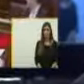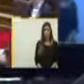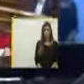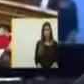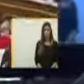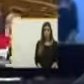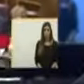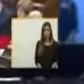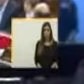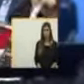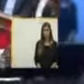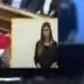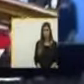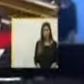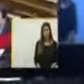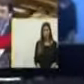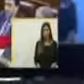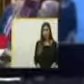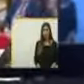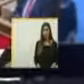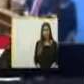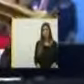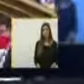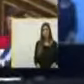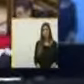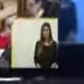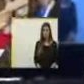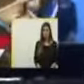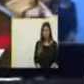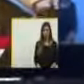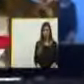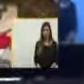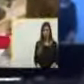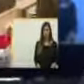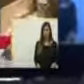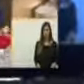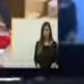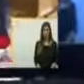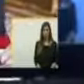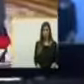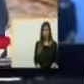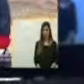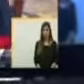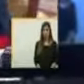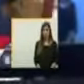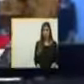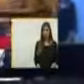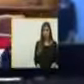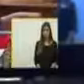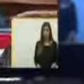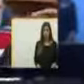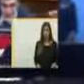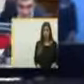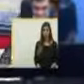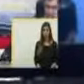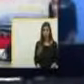de un líder político es decir, señores, convóquese la sesión de investidura no para el día 2 de marzo, sino para el día 16, 15, 14